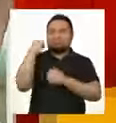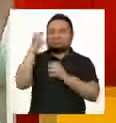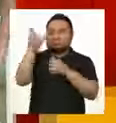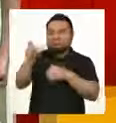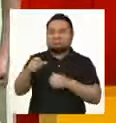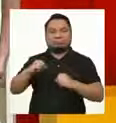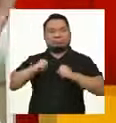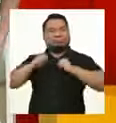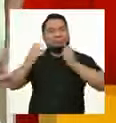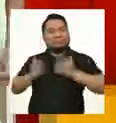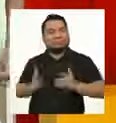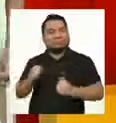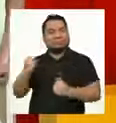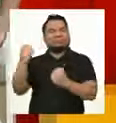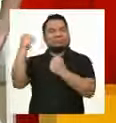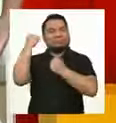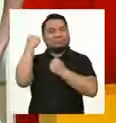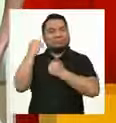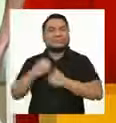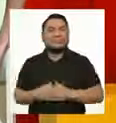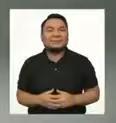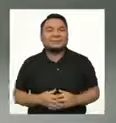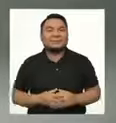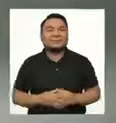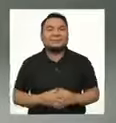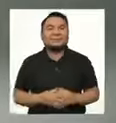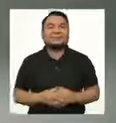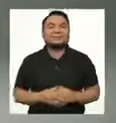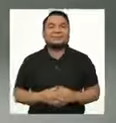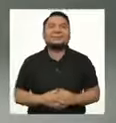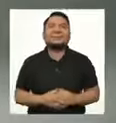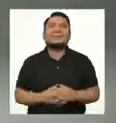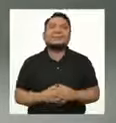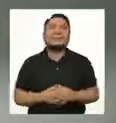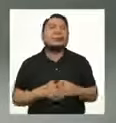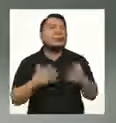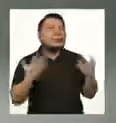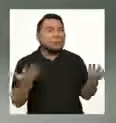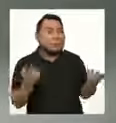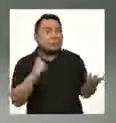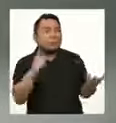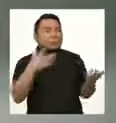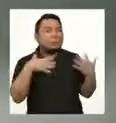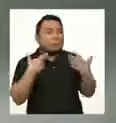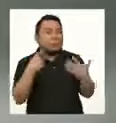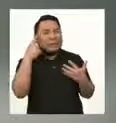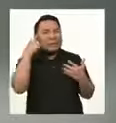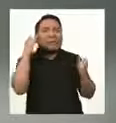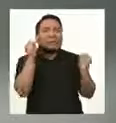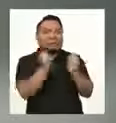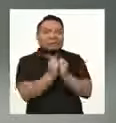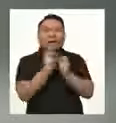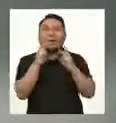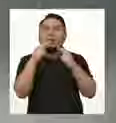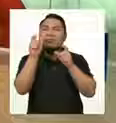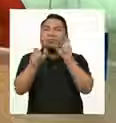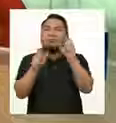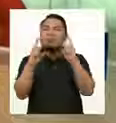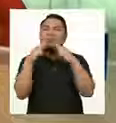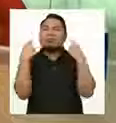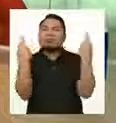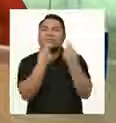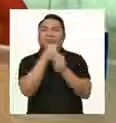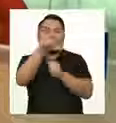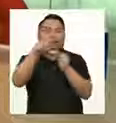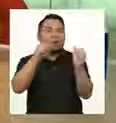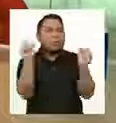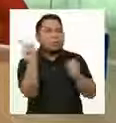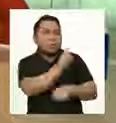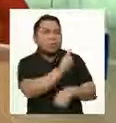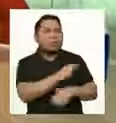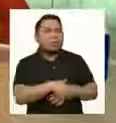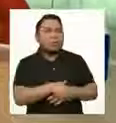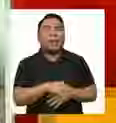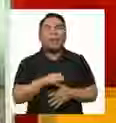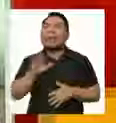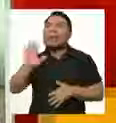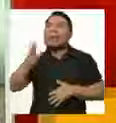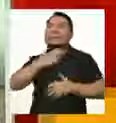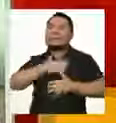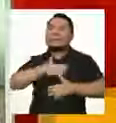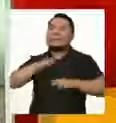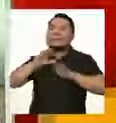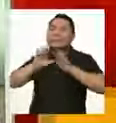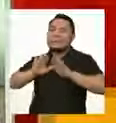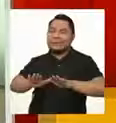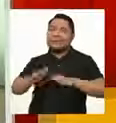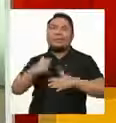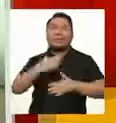el espartano saludable. No puedes reunirte con gente, Rodrigo. Tranquilo, tocino. De